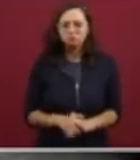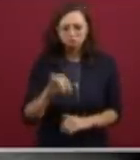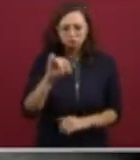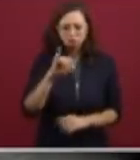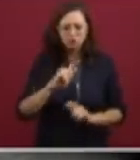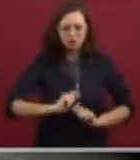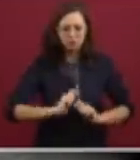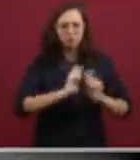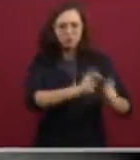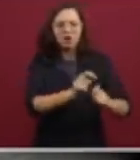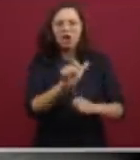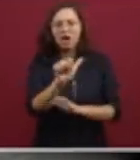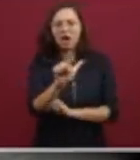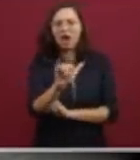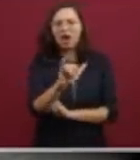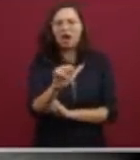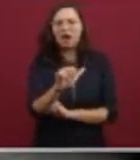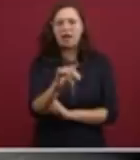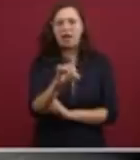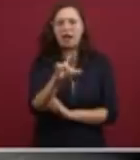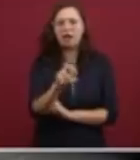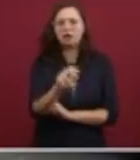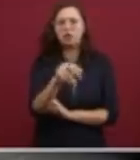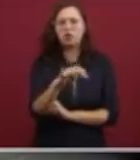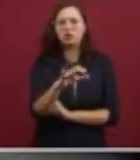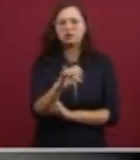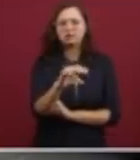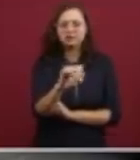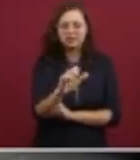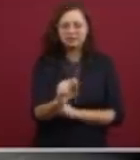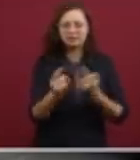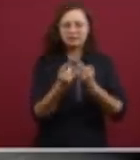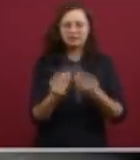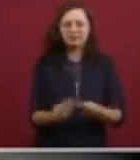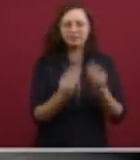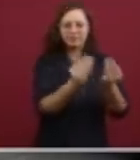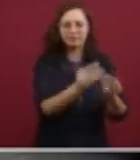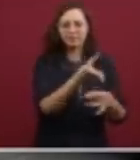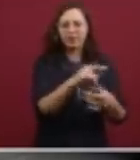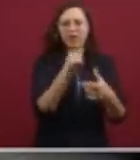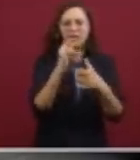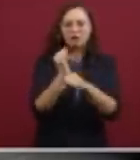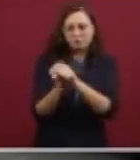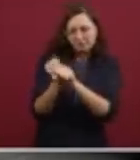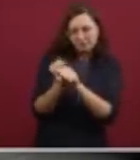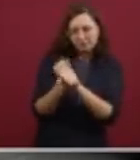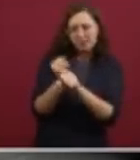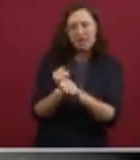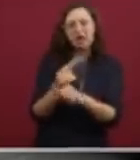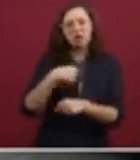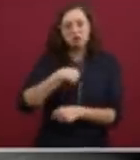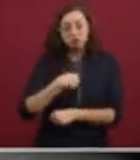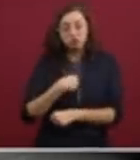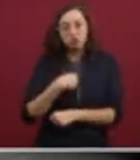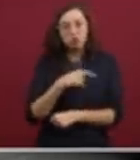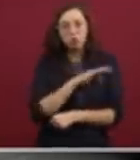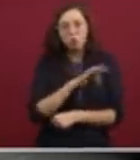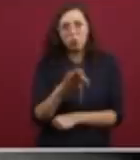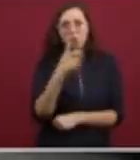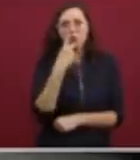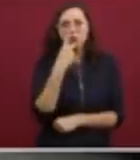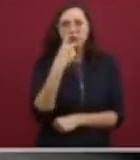ocupe de este caso. Y yo solo puedo